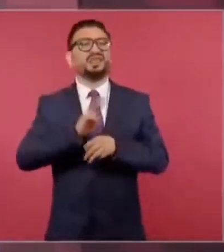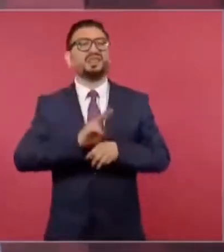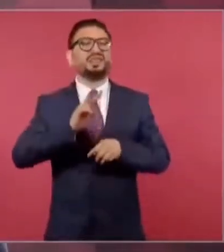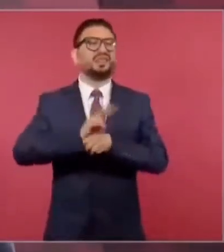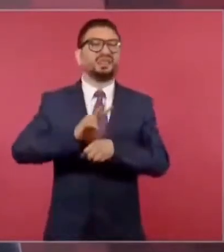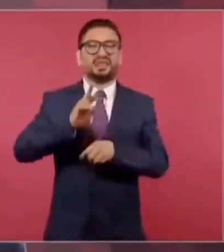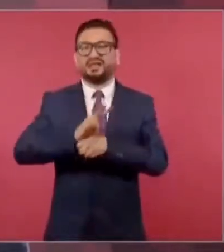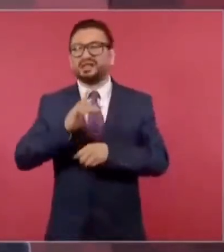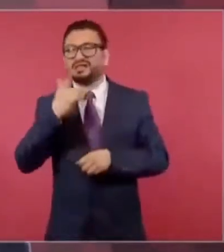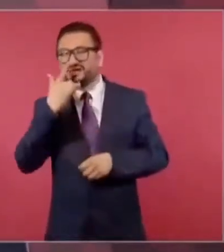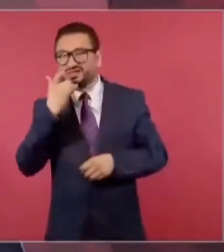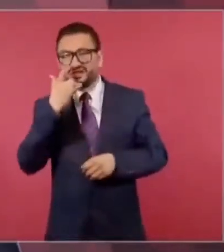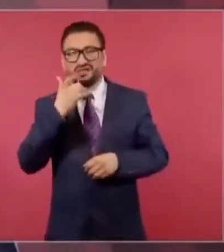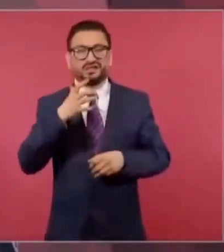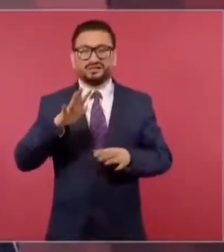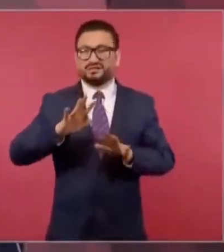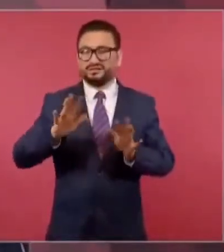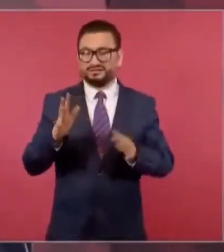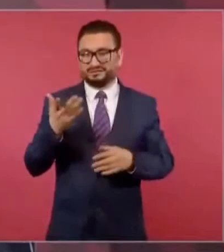más